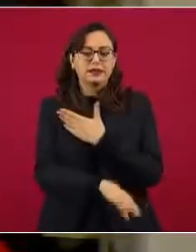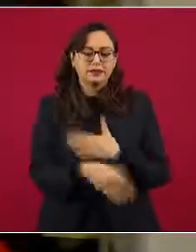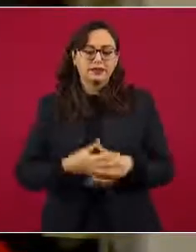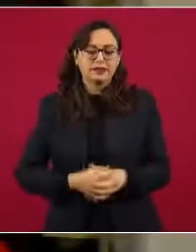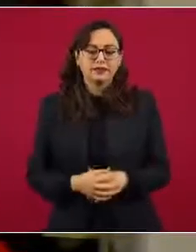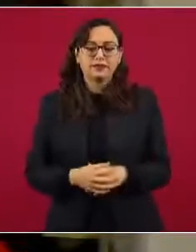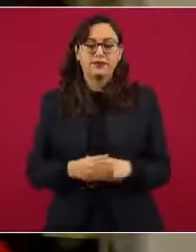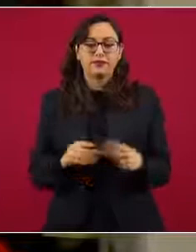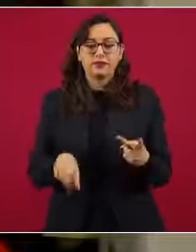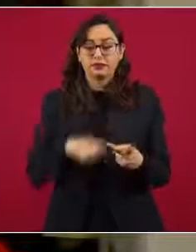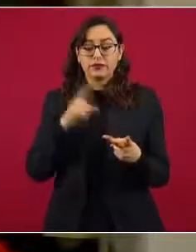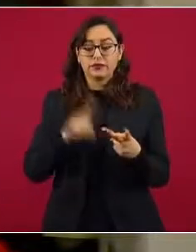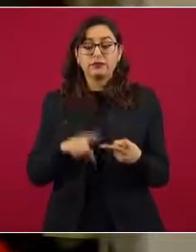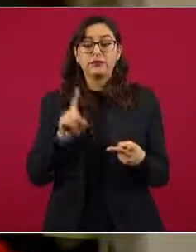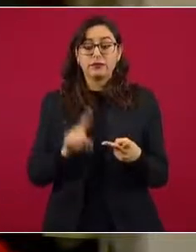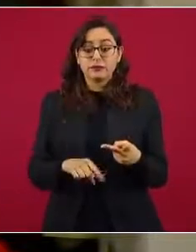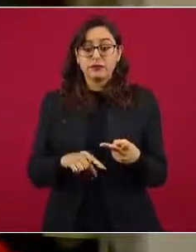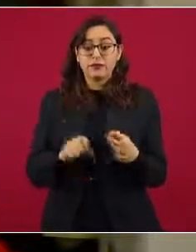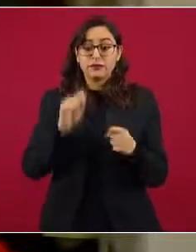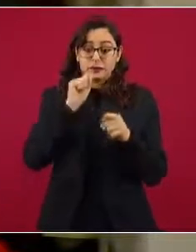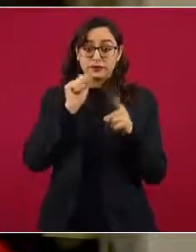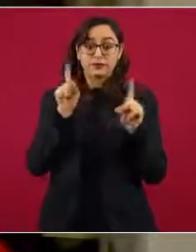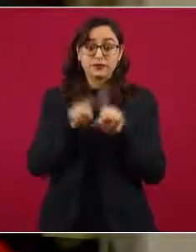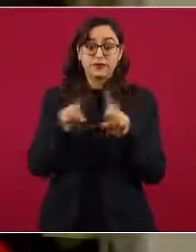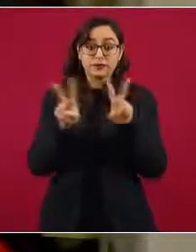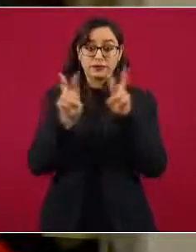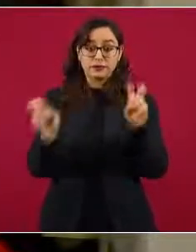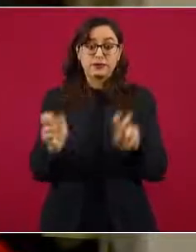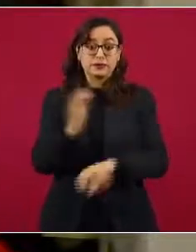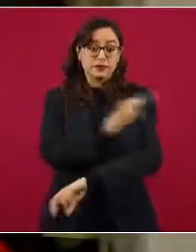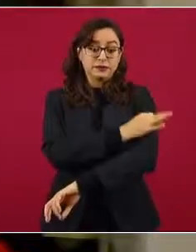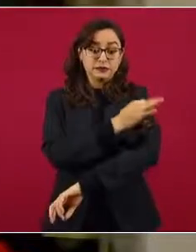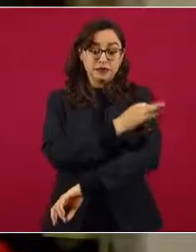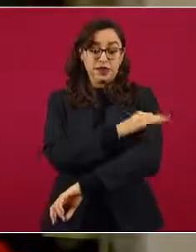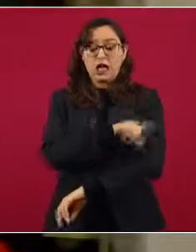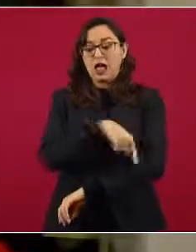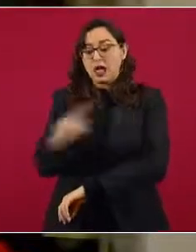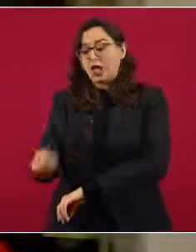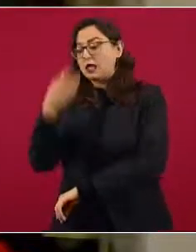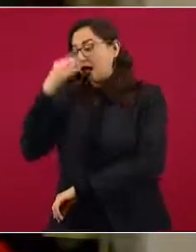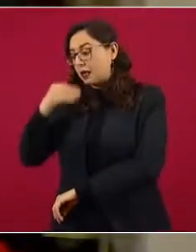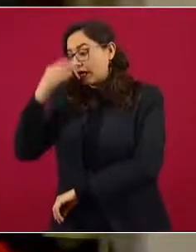esta condición de la vacuna que se viene dando y las enfermedades como la influenza,